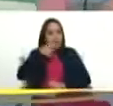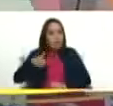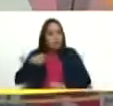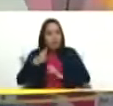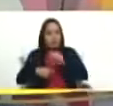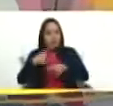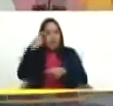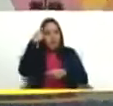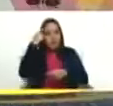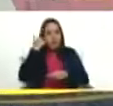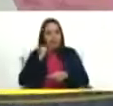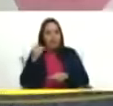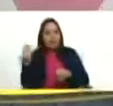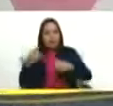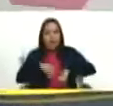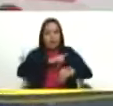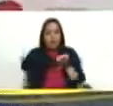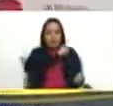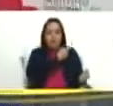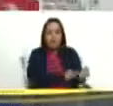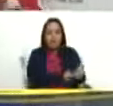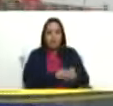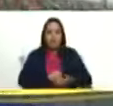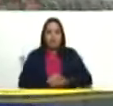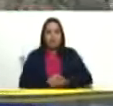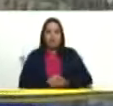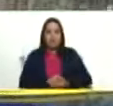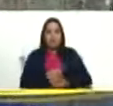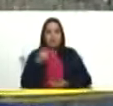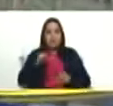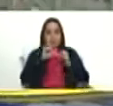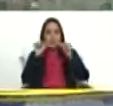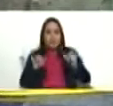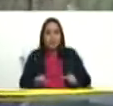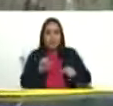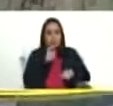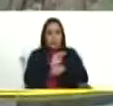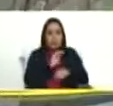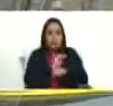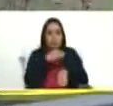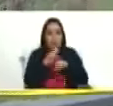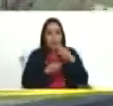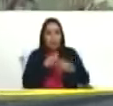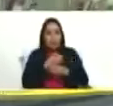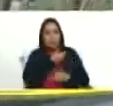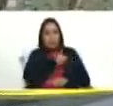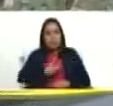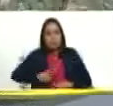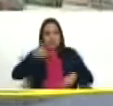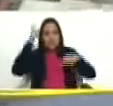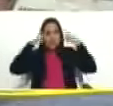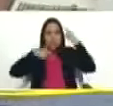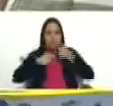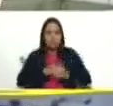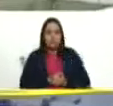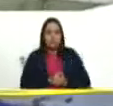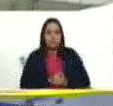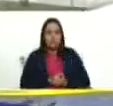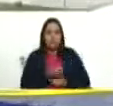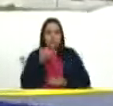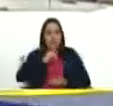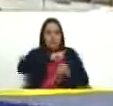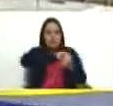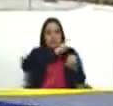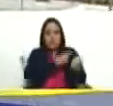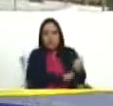día tiene más fuerza, y el sistema de protección dejado por nuestro amado comandante Hugo Chávez se está